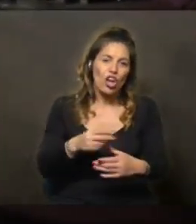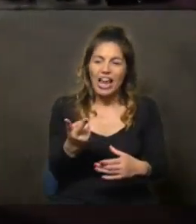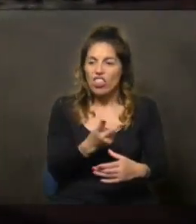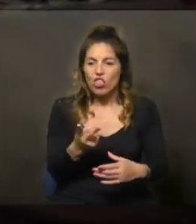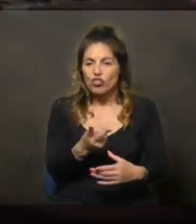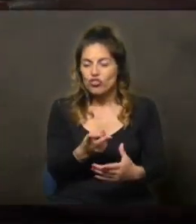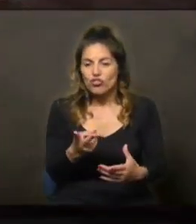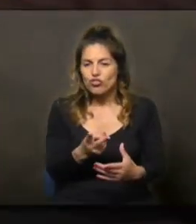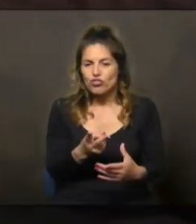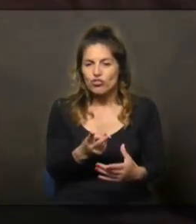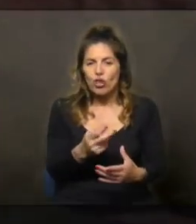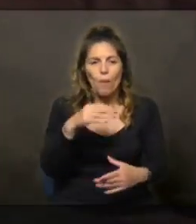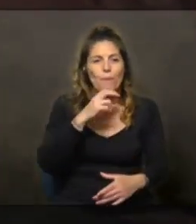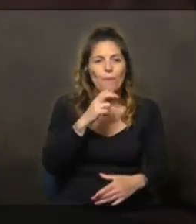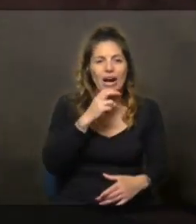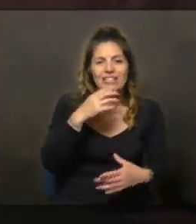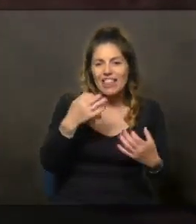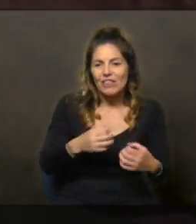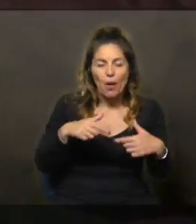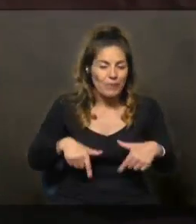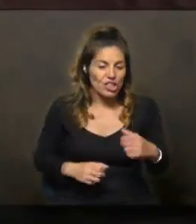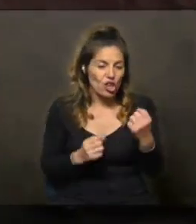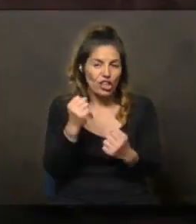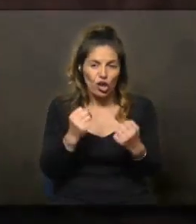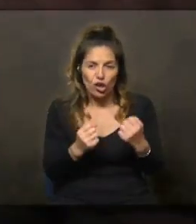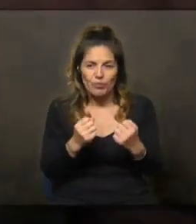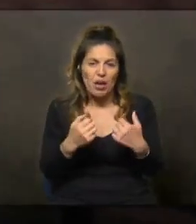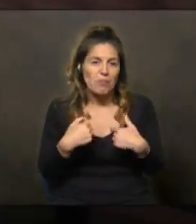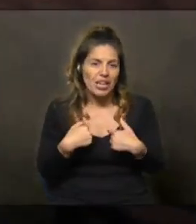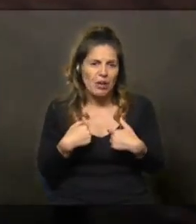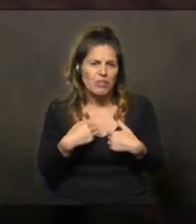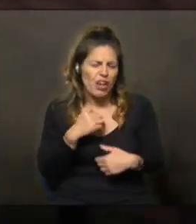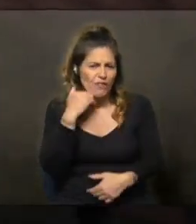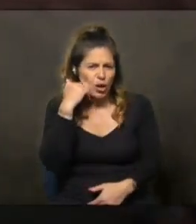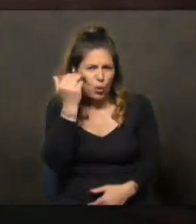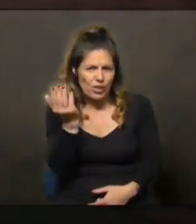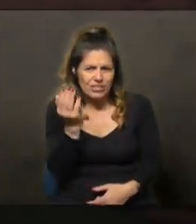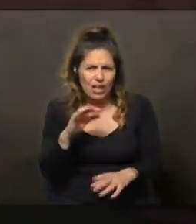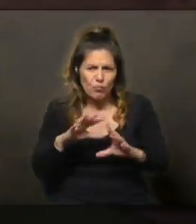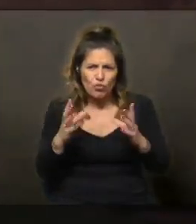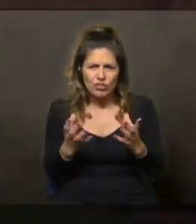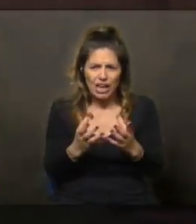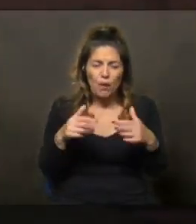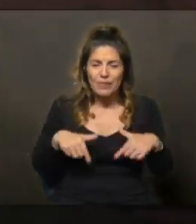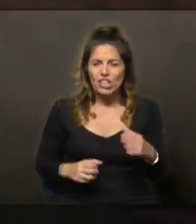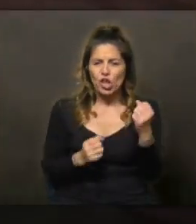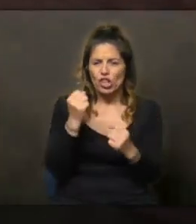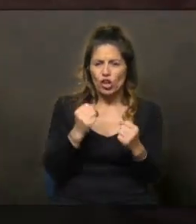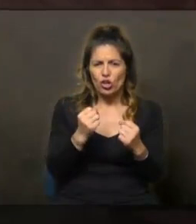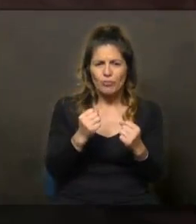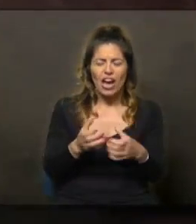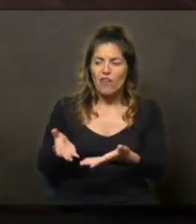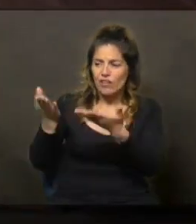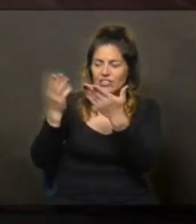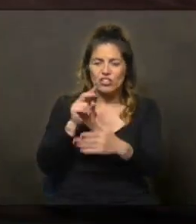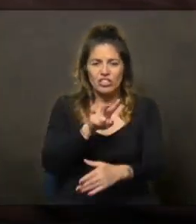oportunidades que hay masa realmente es el ministro de economía y para mí sería una vergüenza mundial que el ministro de economía que está con inflación